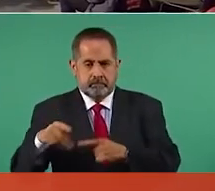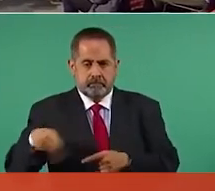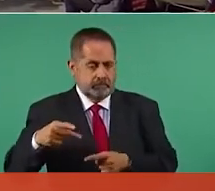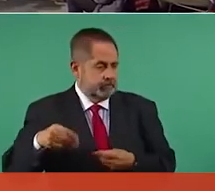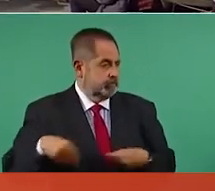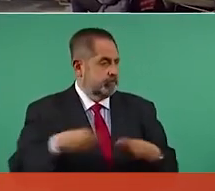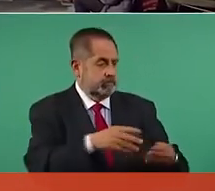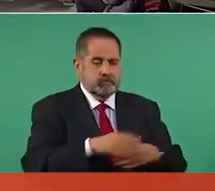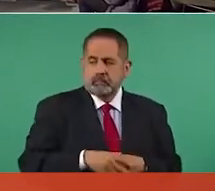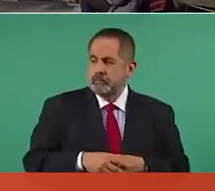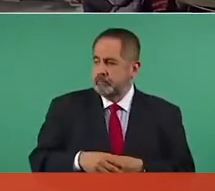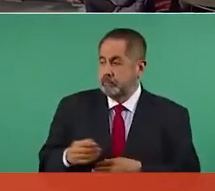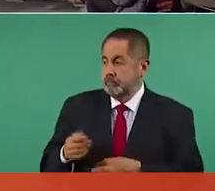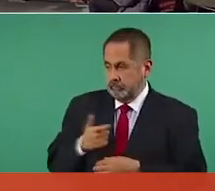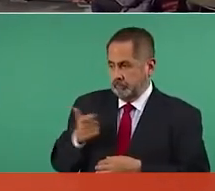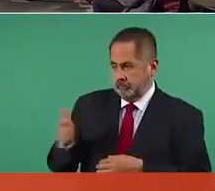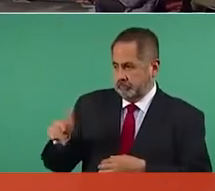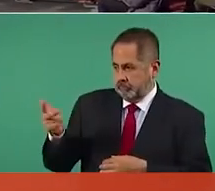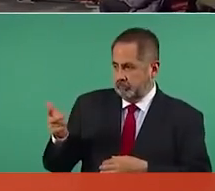a